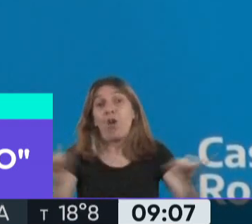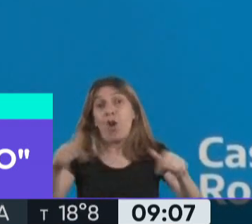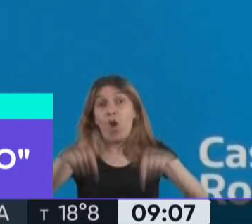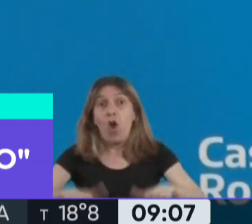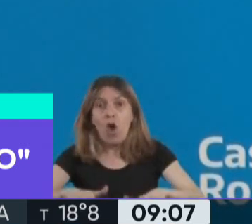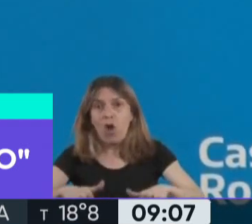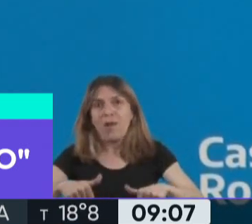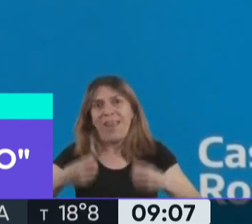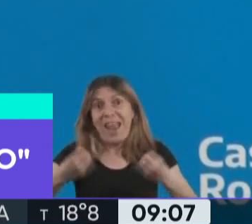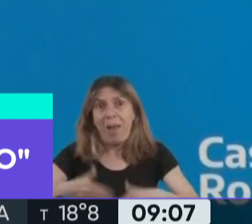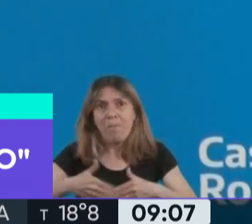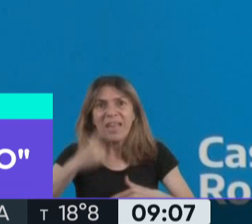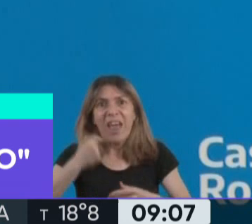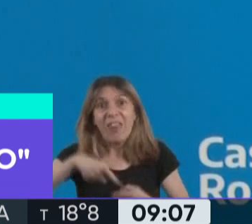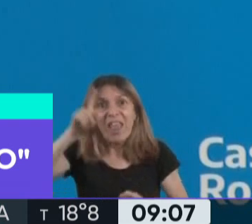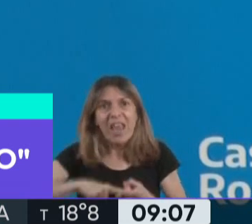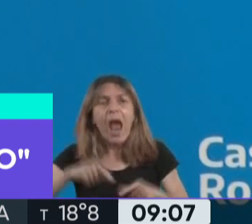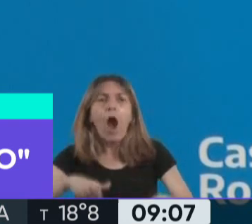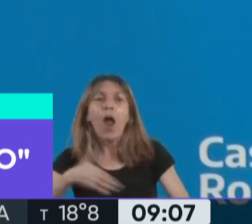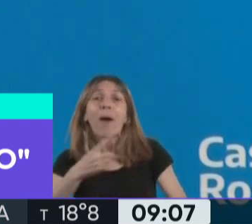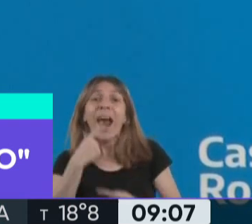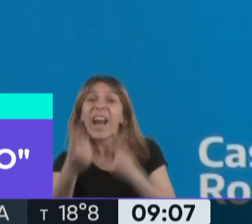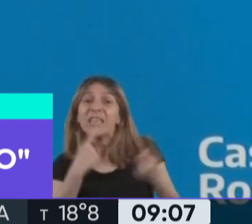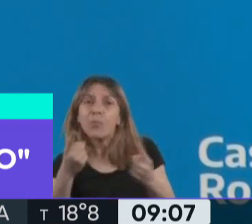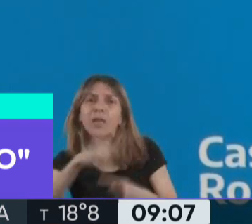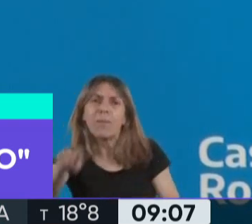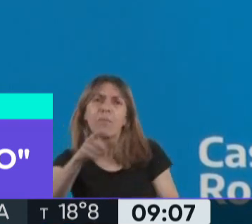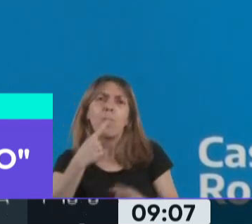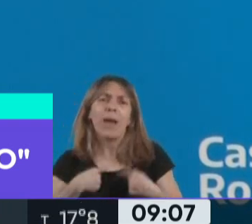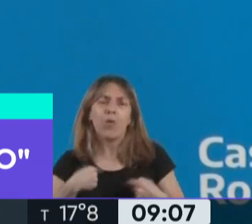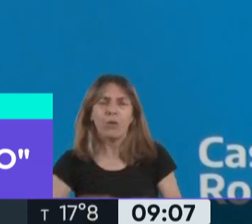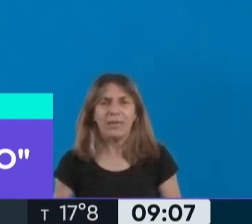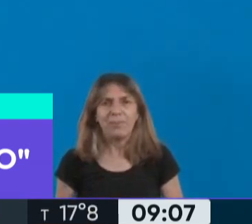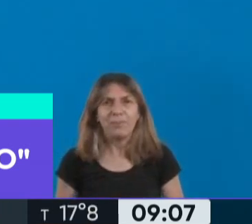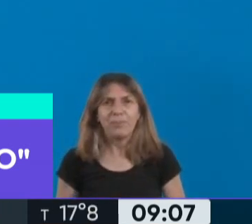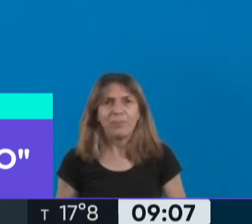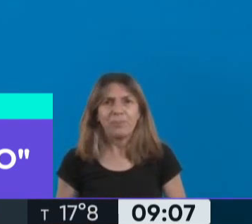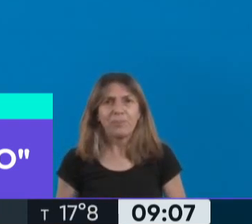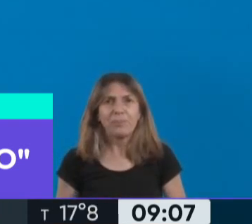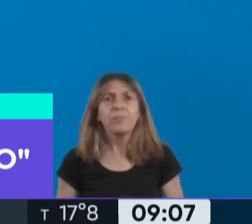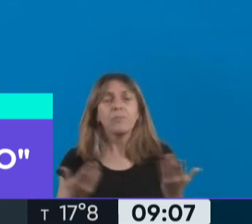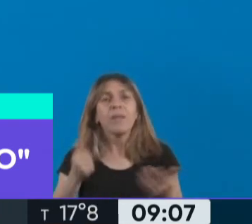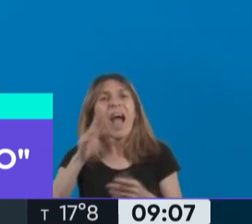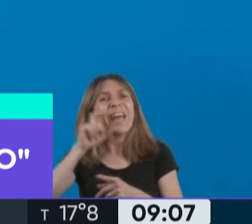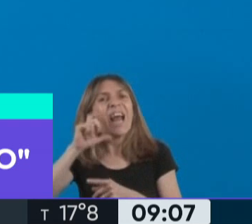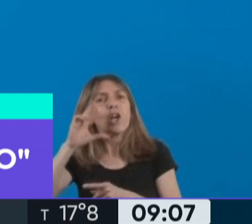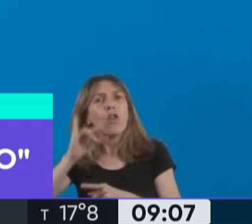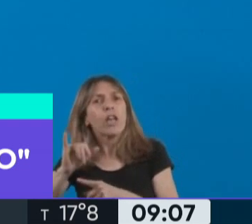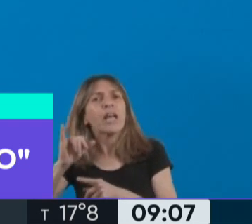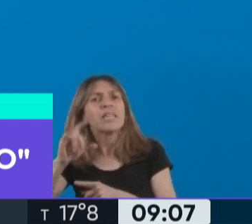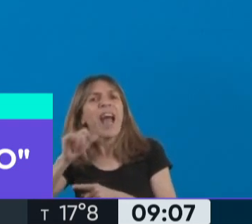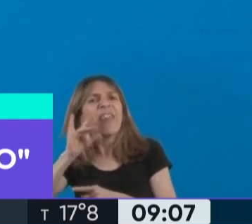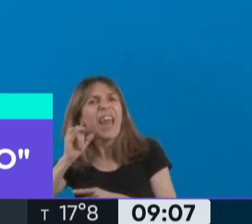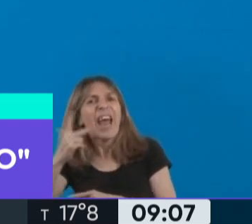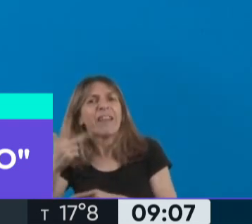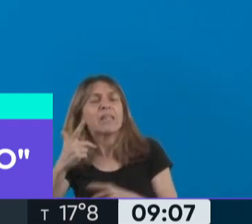en este inicio y ahora voy a contestar las preguntas que ustedes me vayan realizando. Ariel Rodríguez, de Cadena 3. Buen